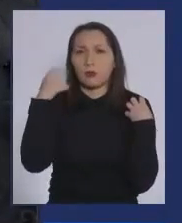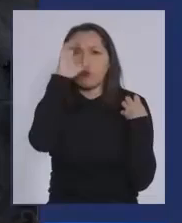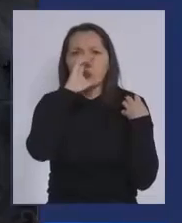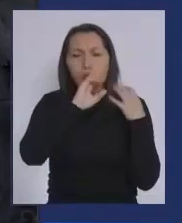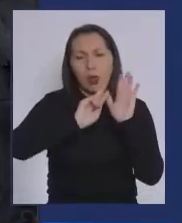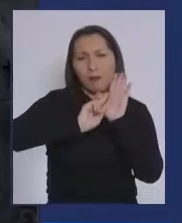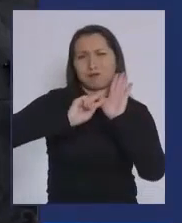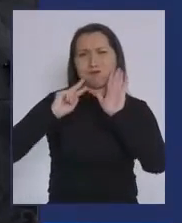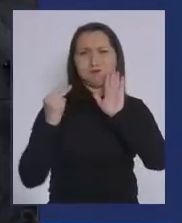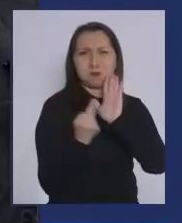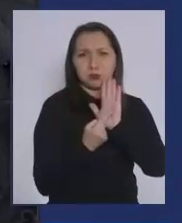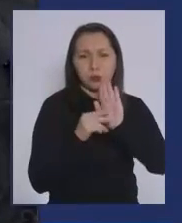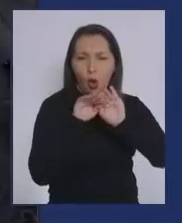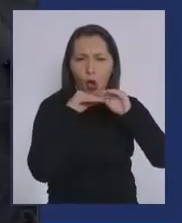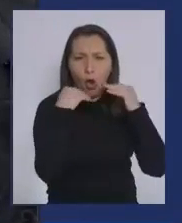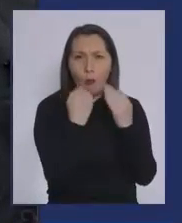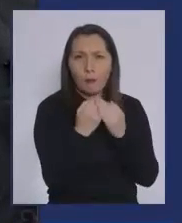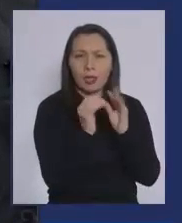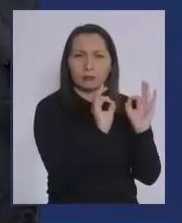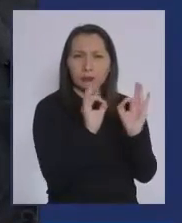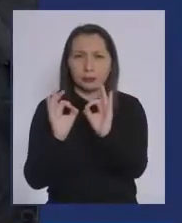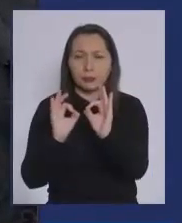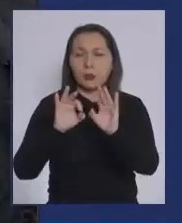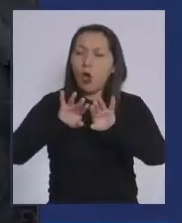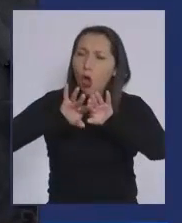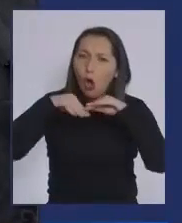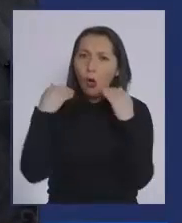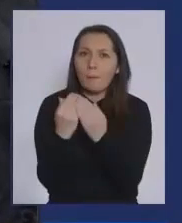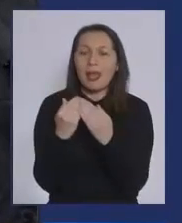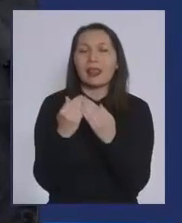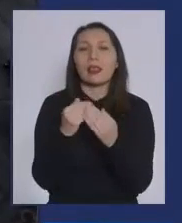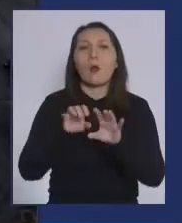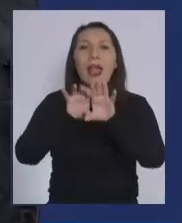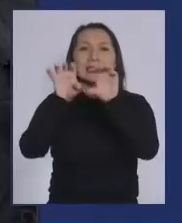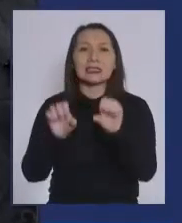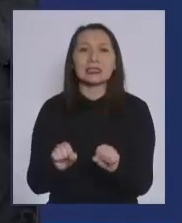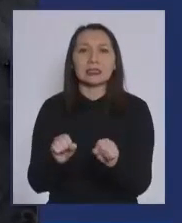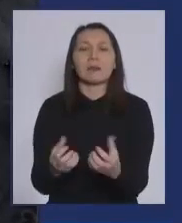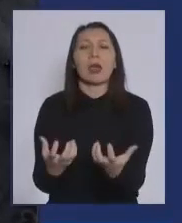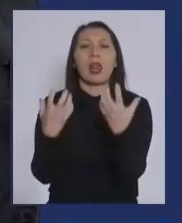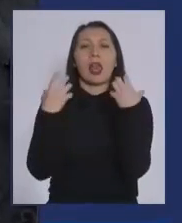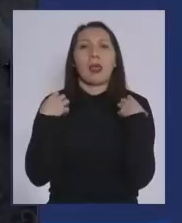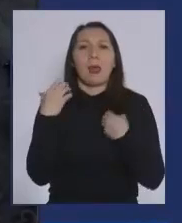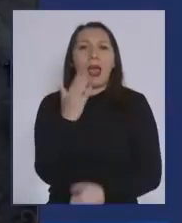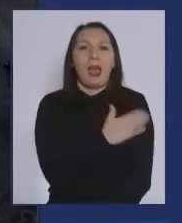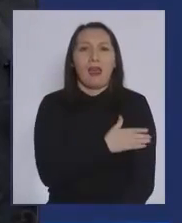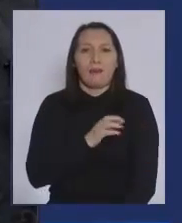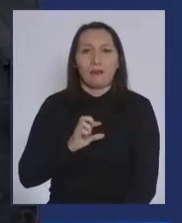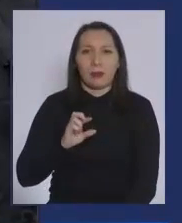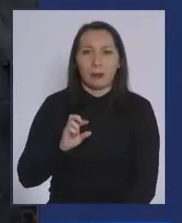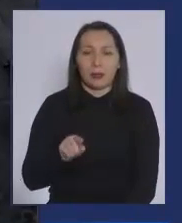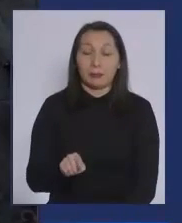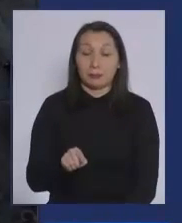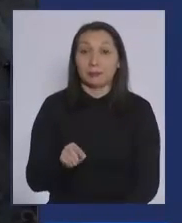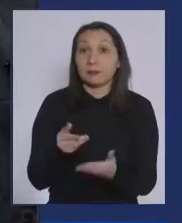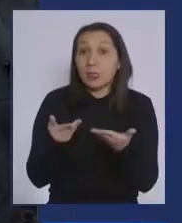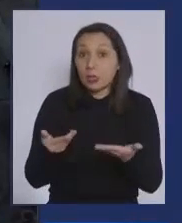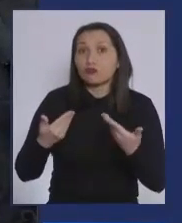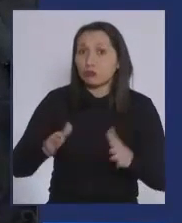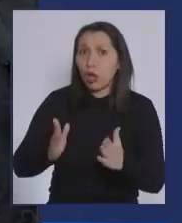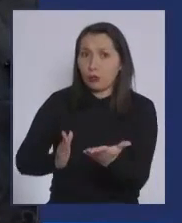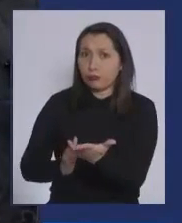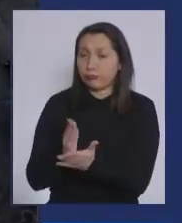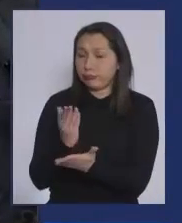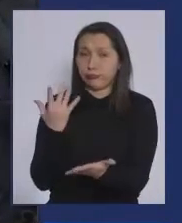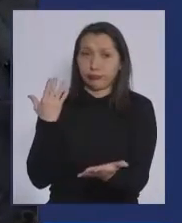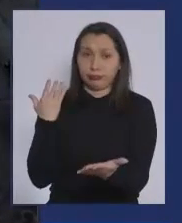reforma integral y estructural del sistema que administra los fondos de pensiones esto ya comenzó